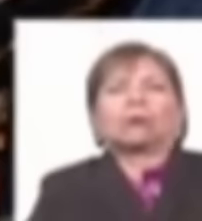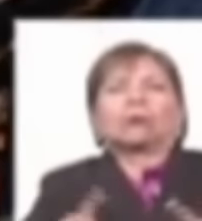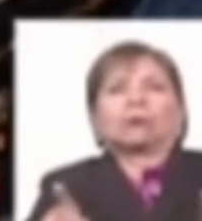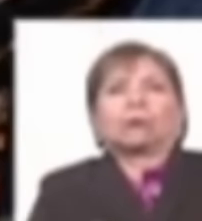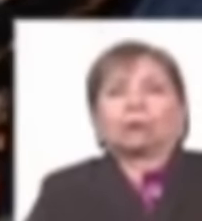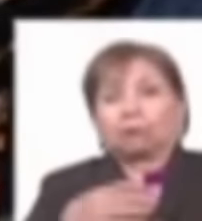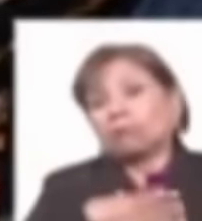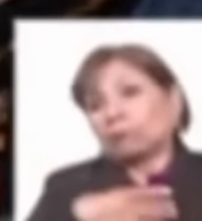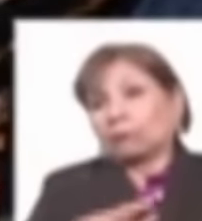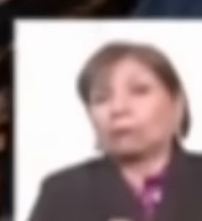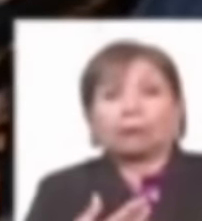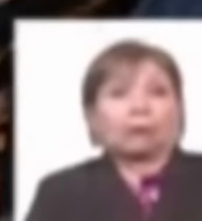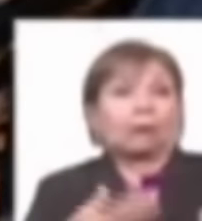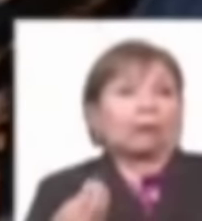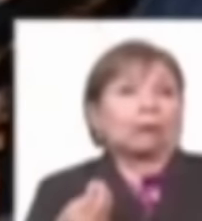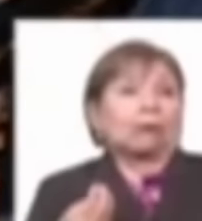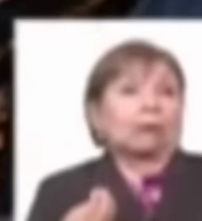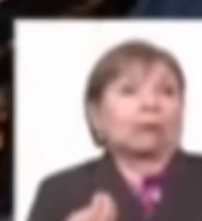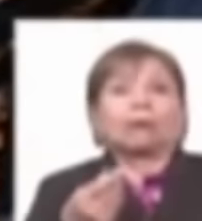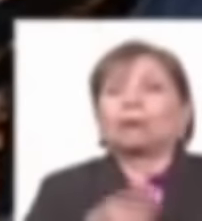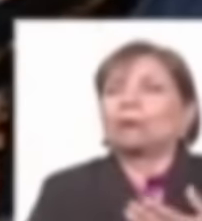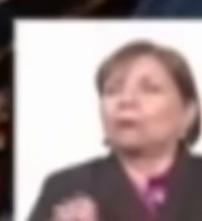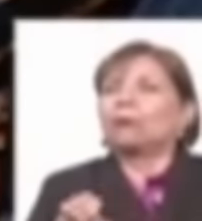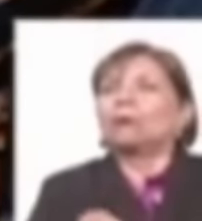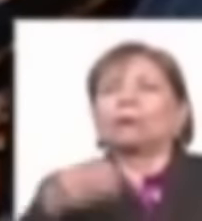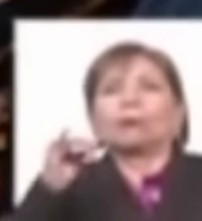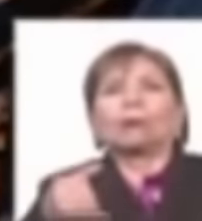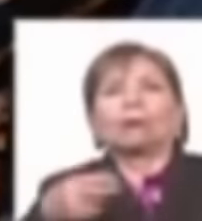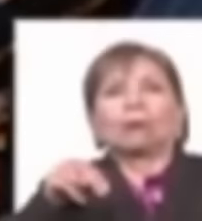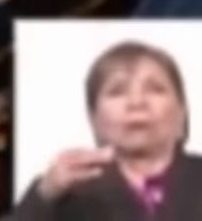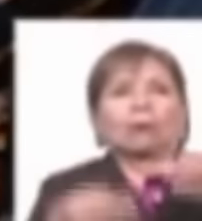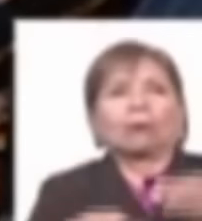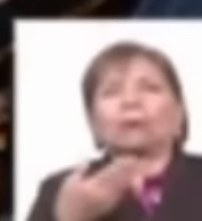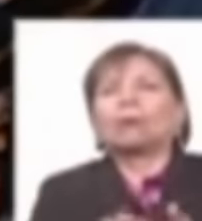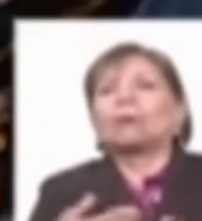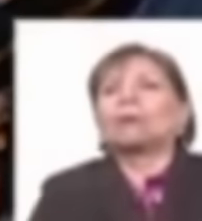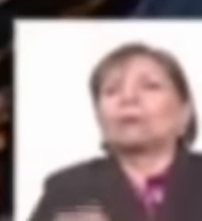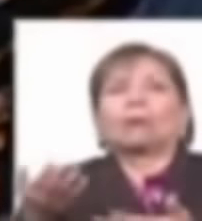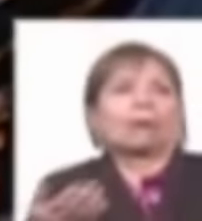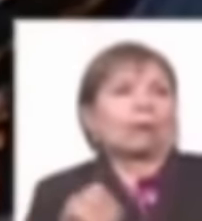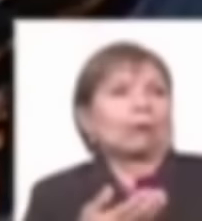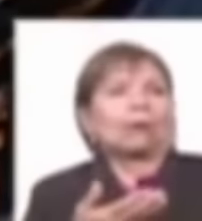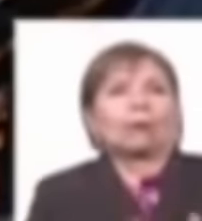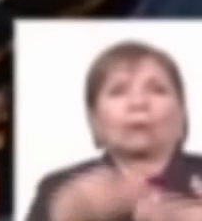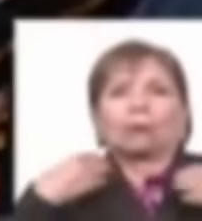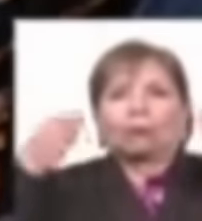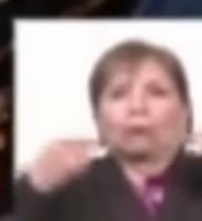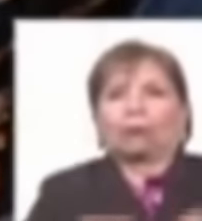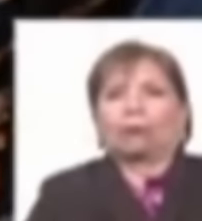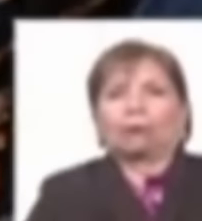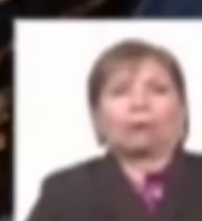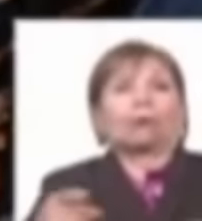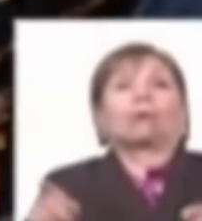hay intereses, ¿no? Porque, ¿qué es lo que hace la Junta Nacional de Justicia? Aparte de designar los magistrados,